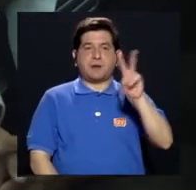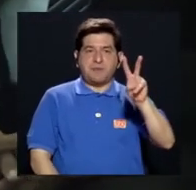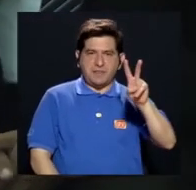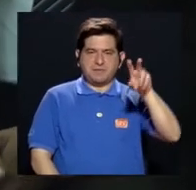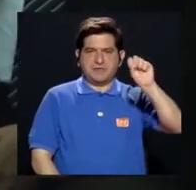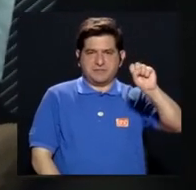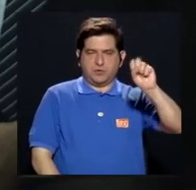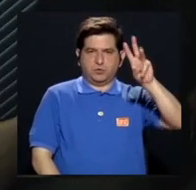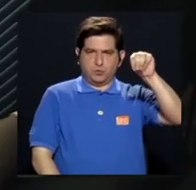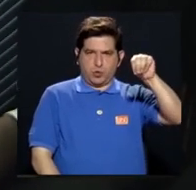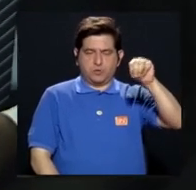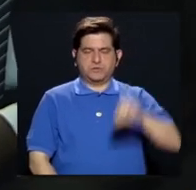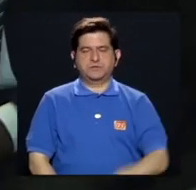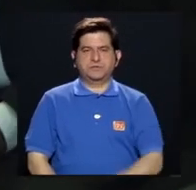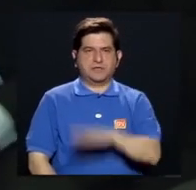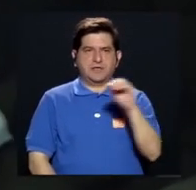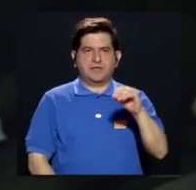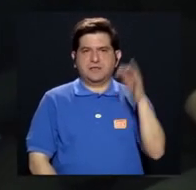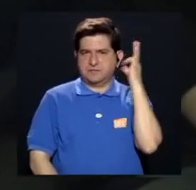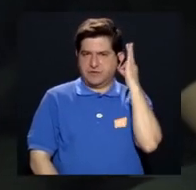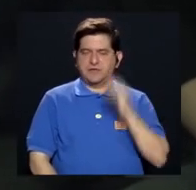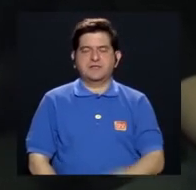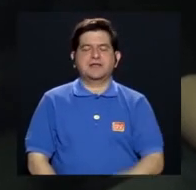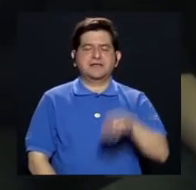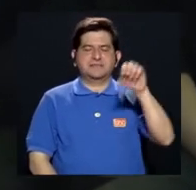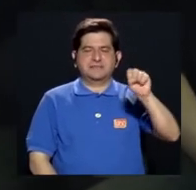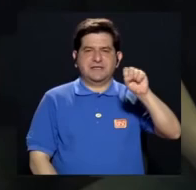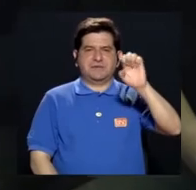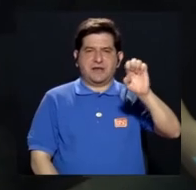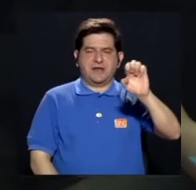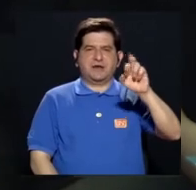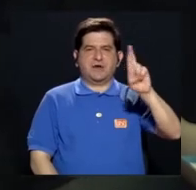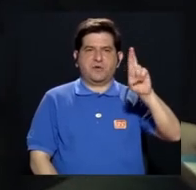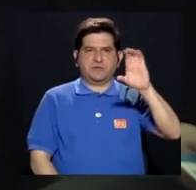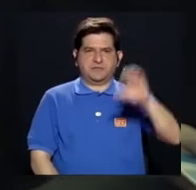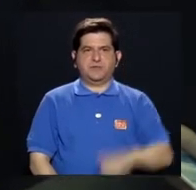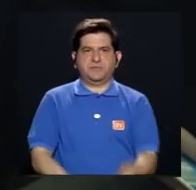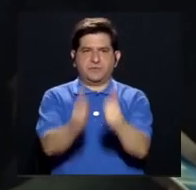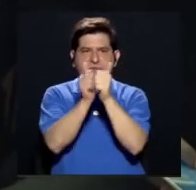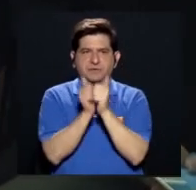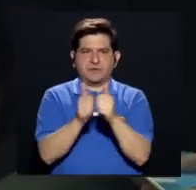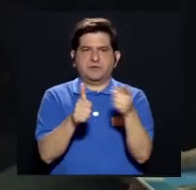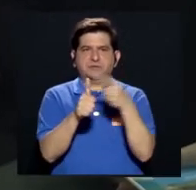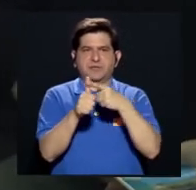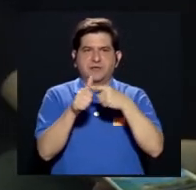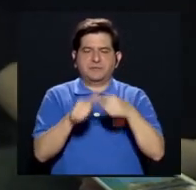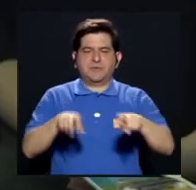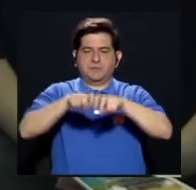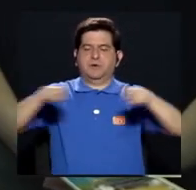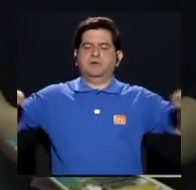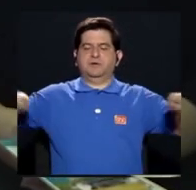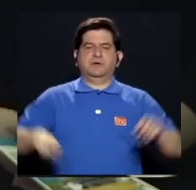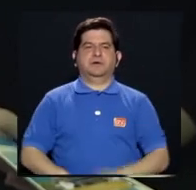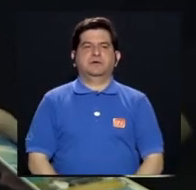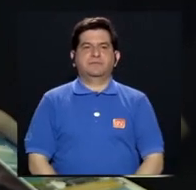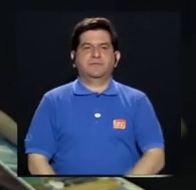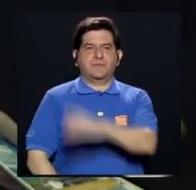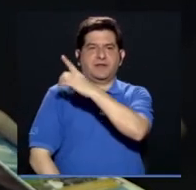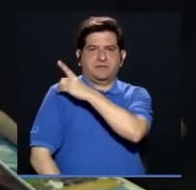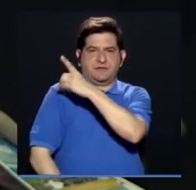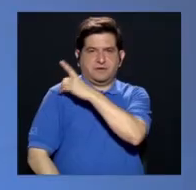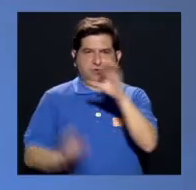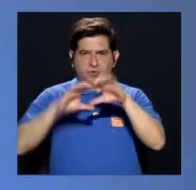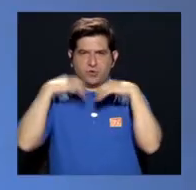Vladimir Zagot Muñoz y la señorita Silvia Elena Rojas Campos, quienes nos acompañan en la primera fila. La señora directora